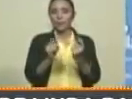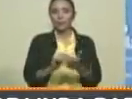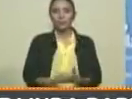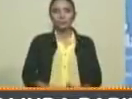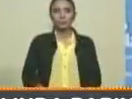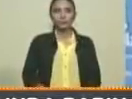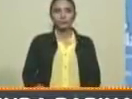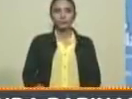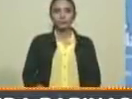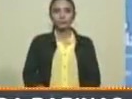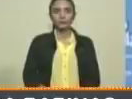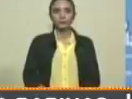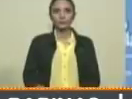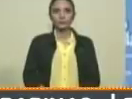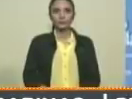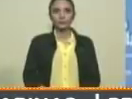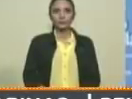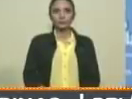frente,